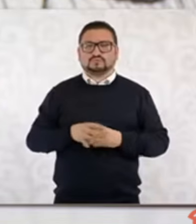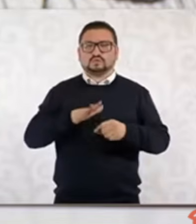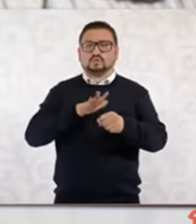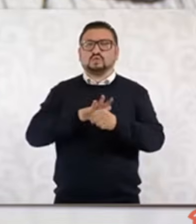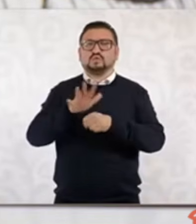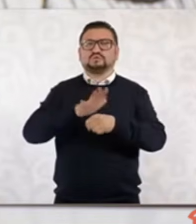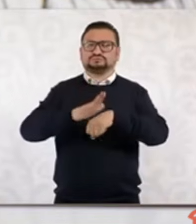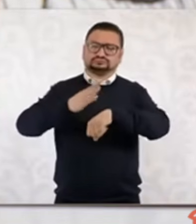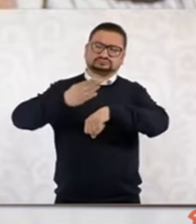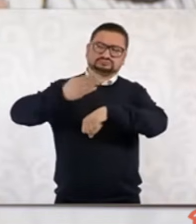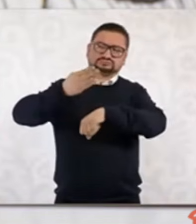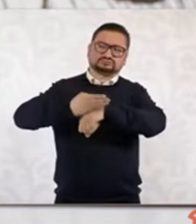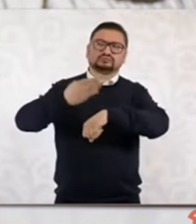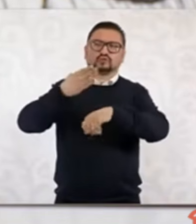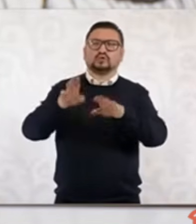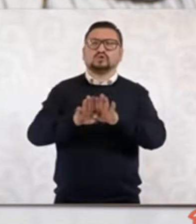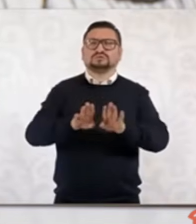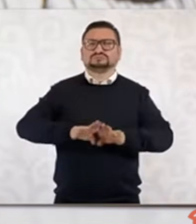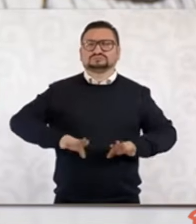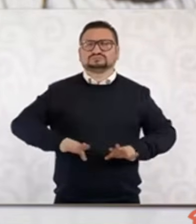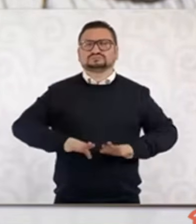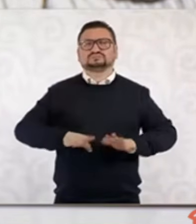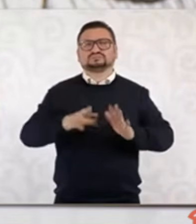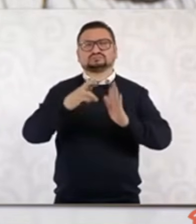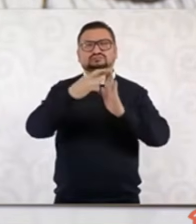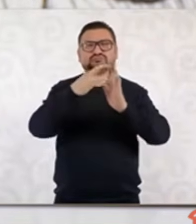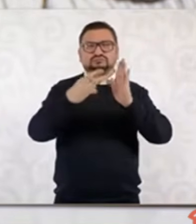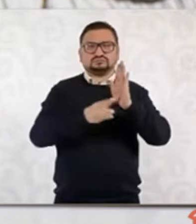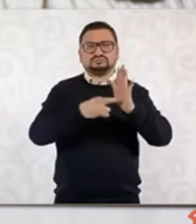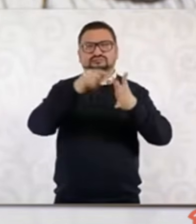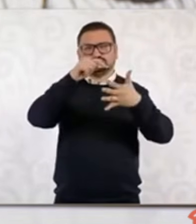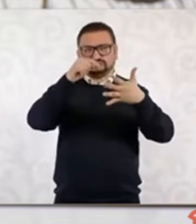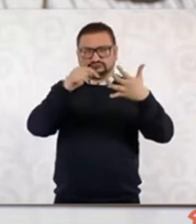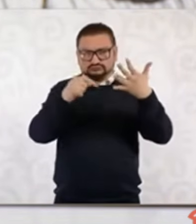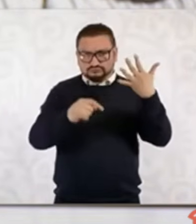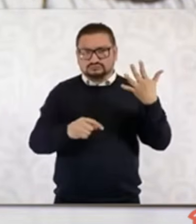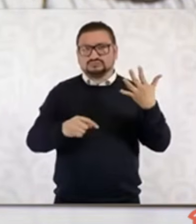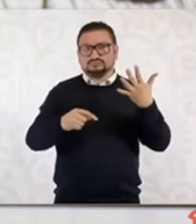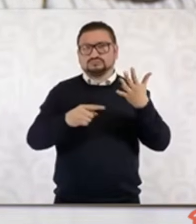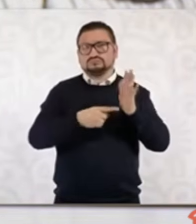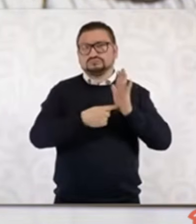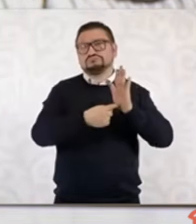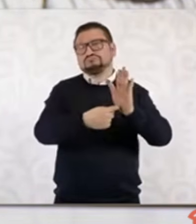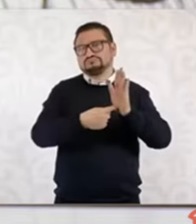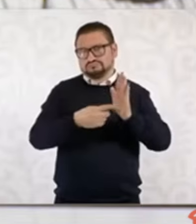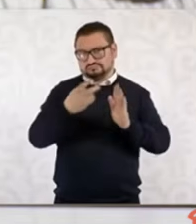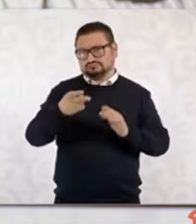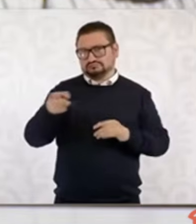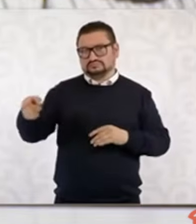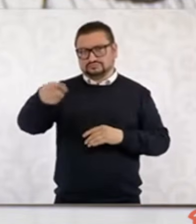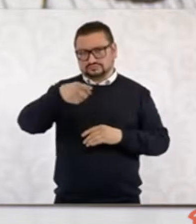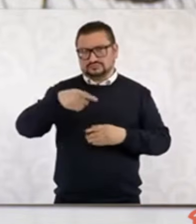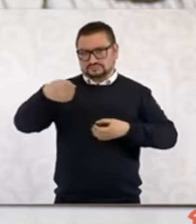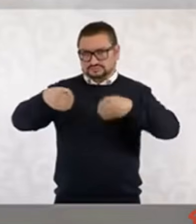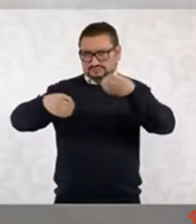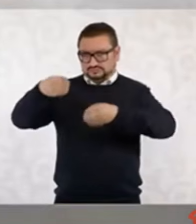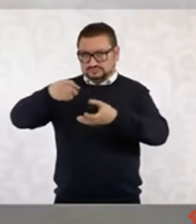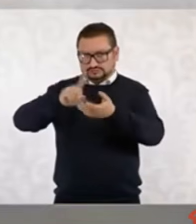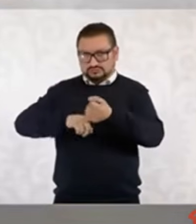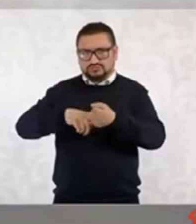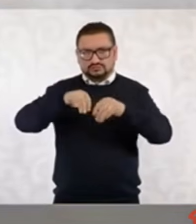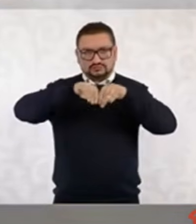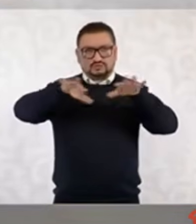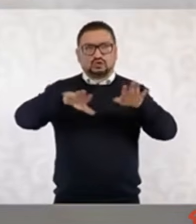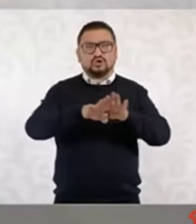sanciones o las reglas de ese tribunal para